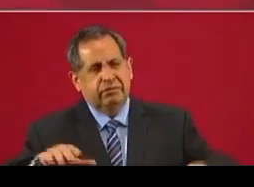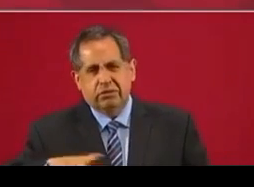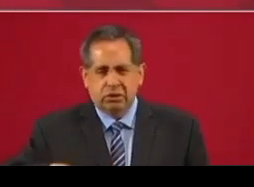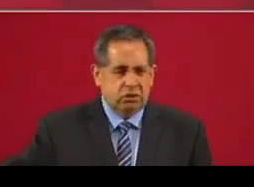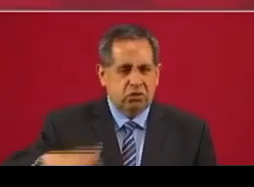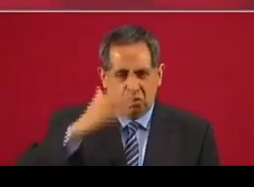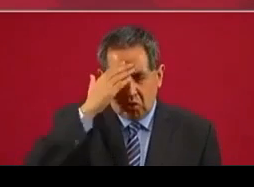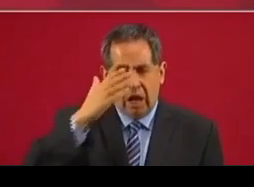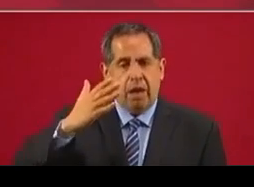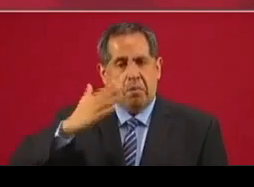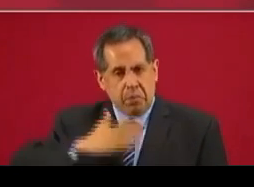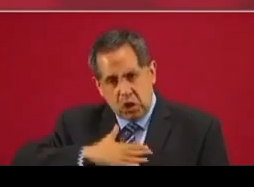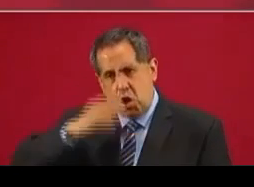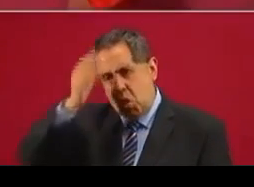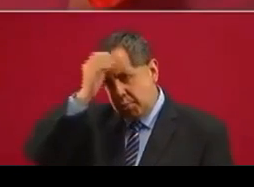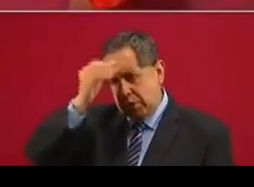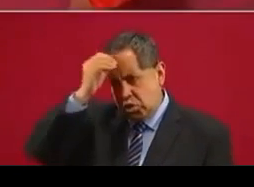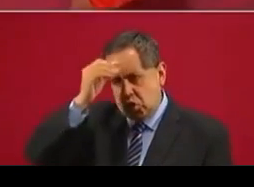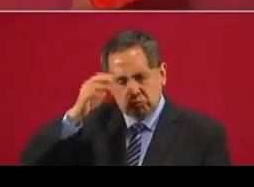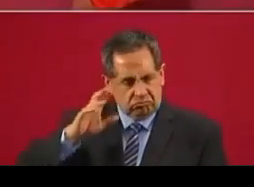mi opinión